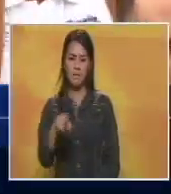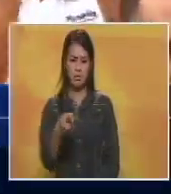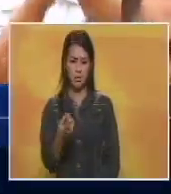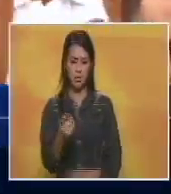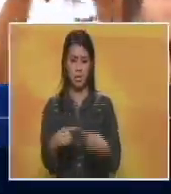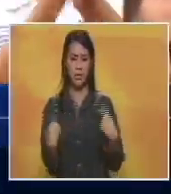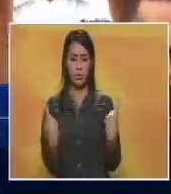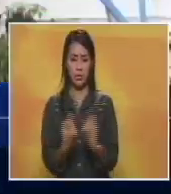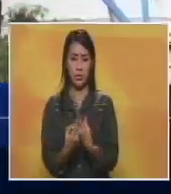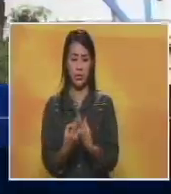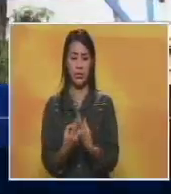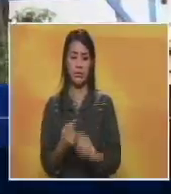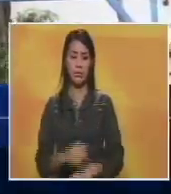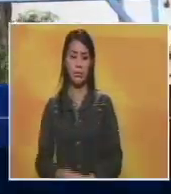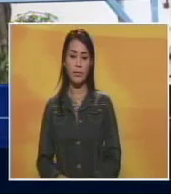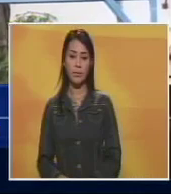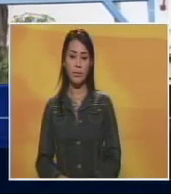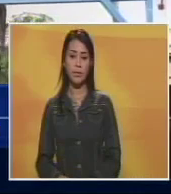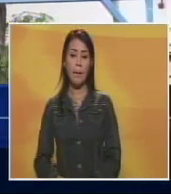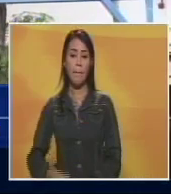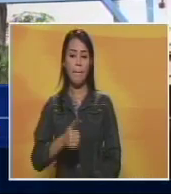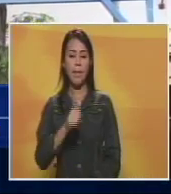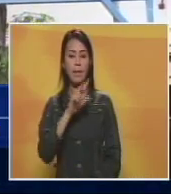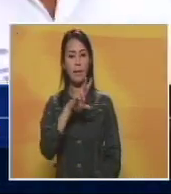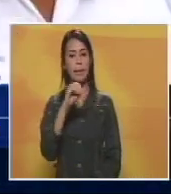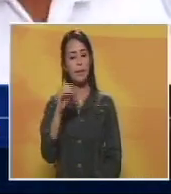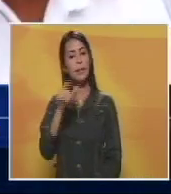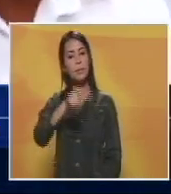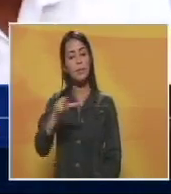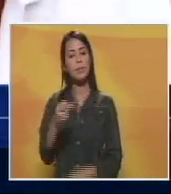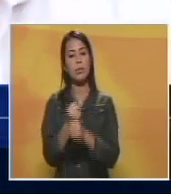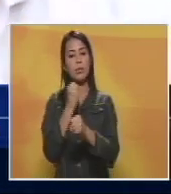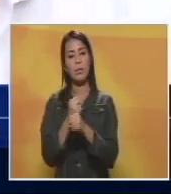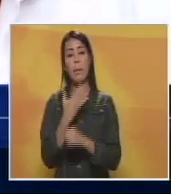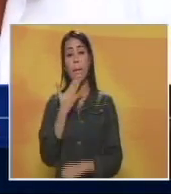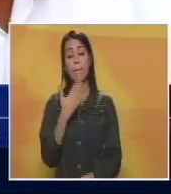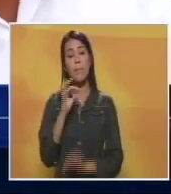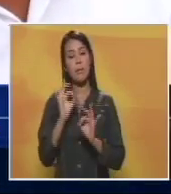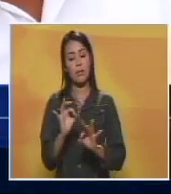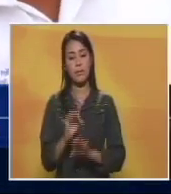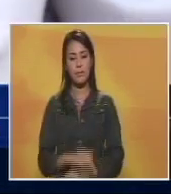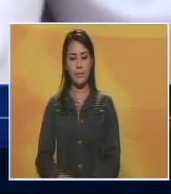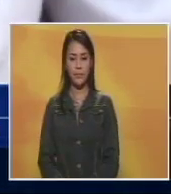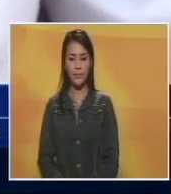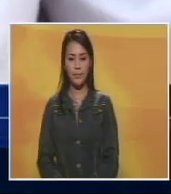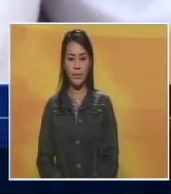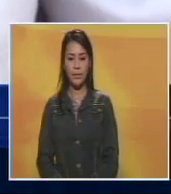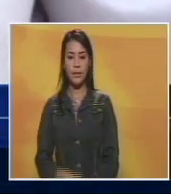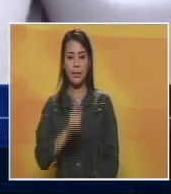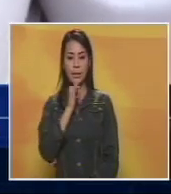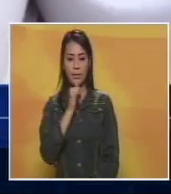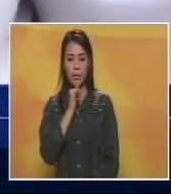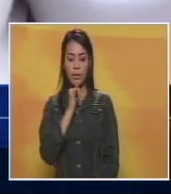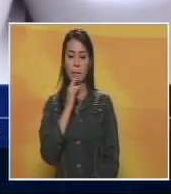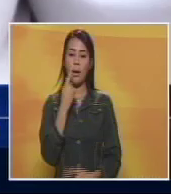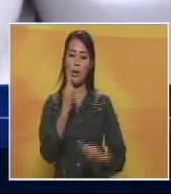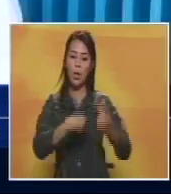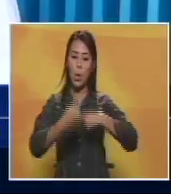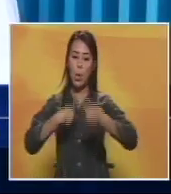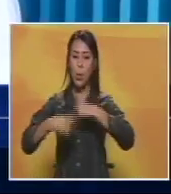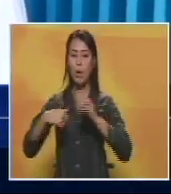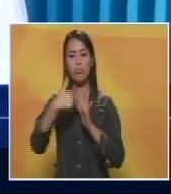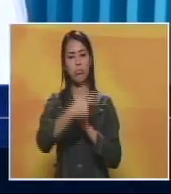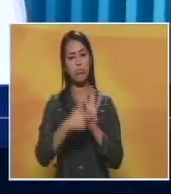las instalaciones de la planta, donde más de 300 empleados exigieron sus beneficios contractuales. Señalan que con la venta de estos